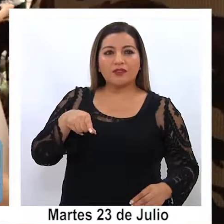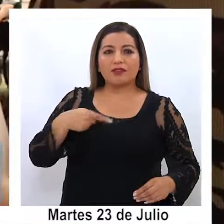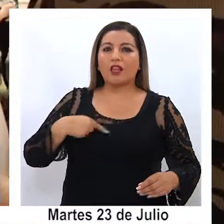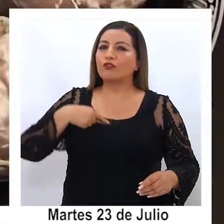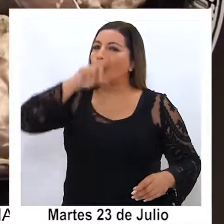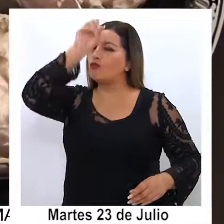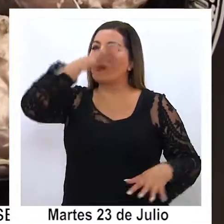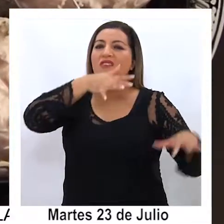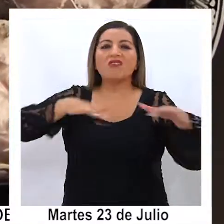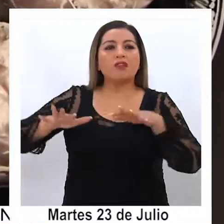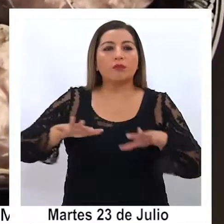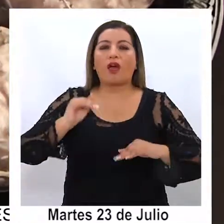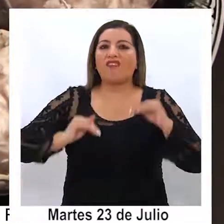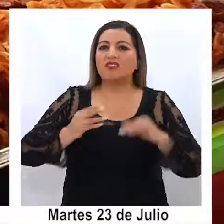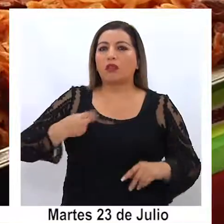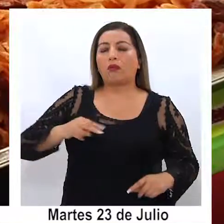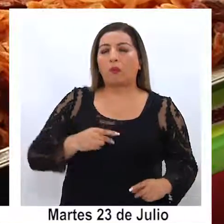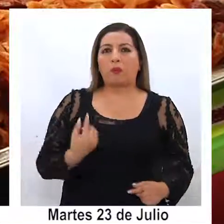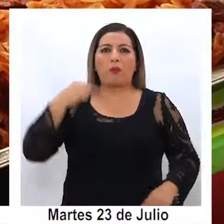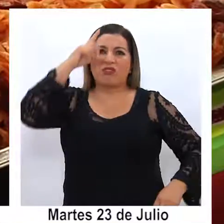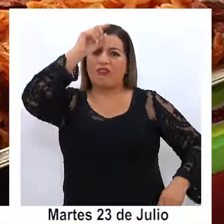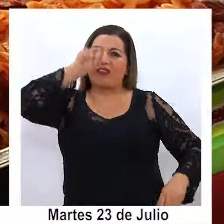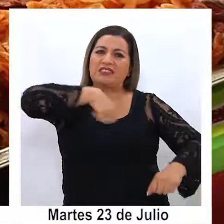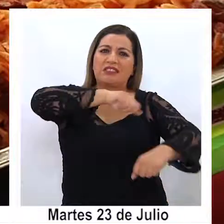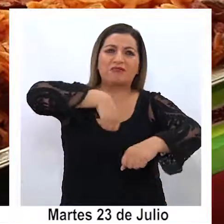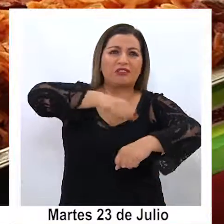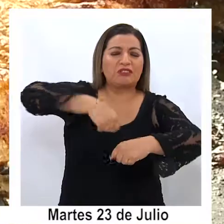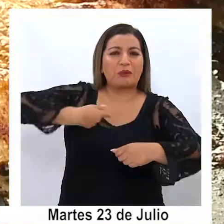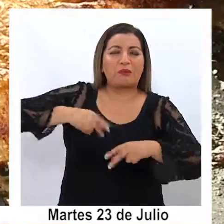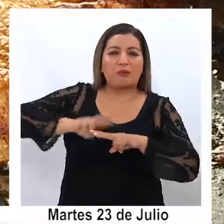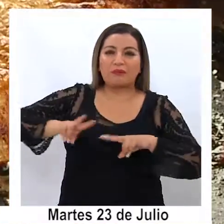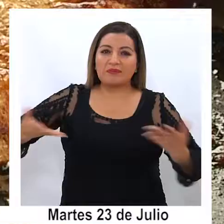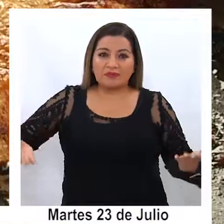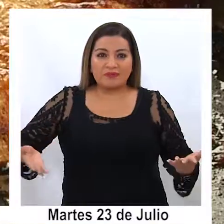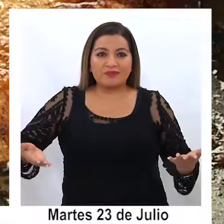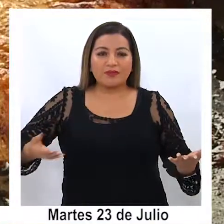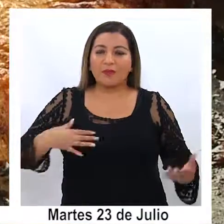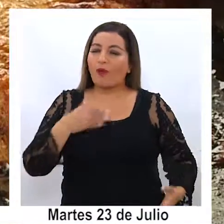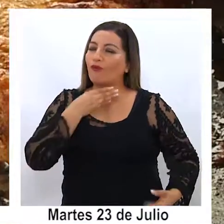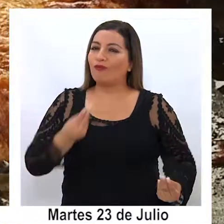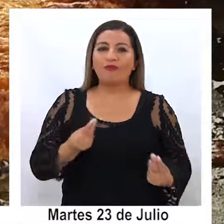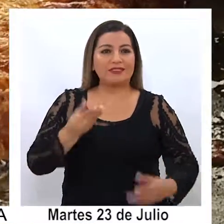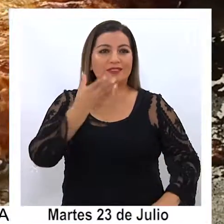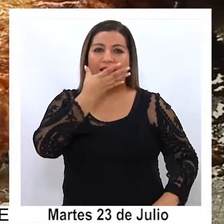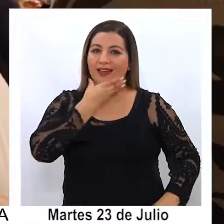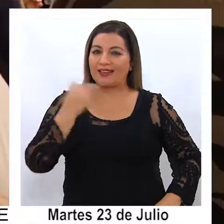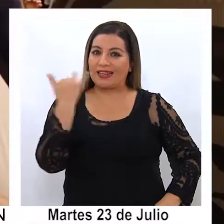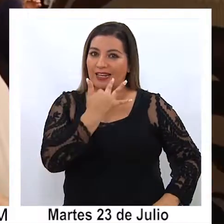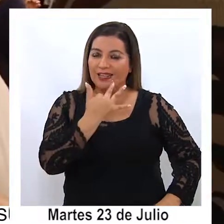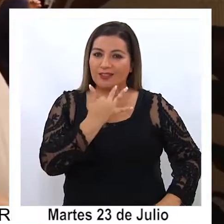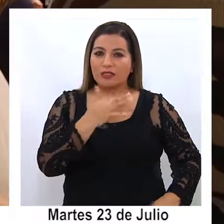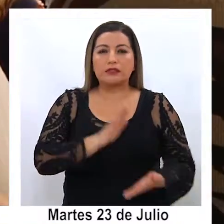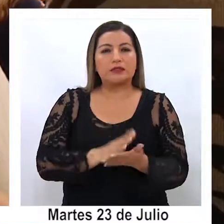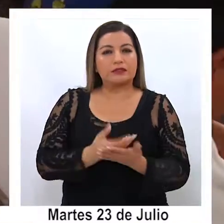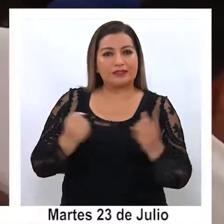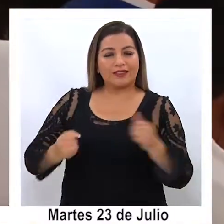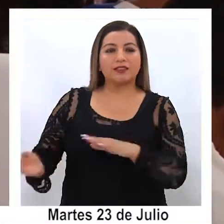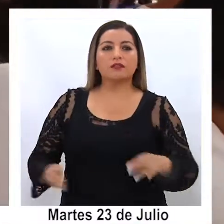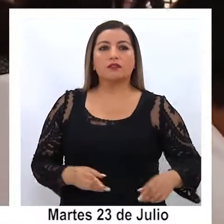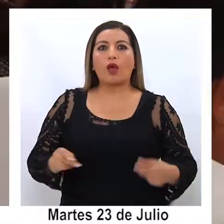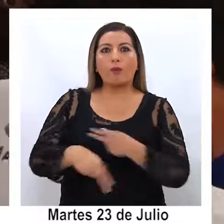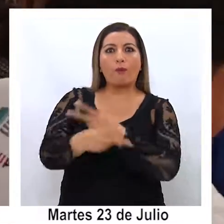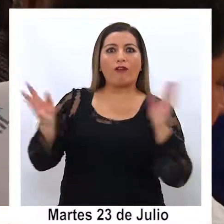productos típicos del mar, porque a veces nos complicamos todo un poco como para preparar algo, pero fantástico, muy rico y muy sano.